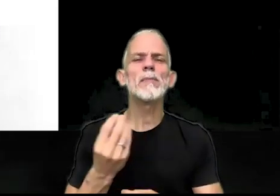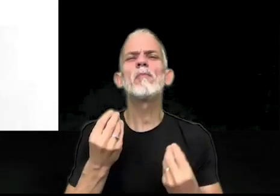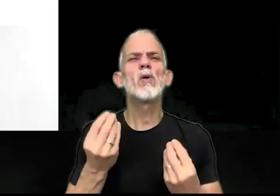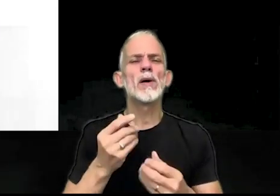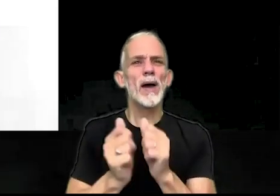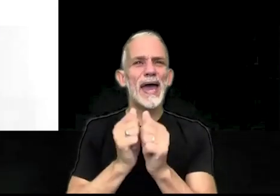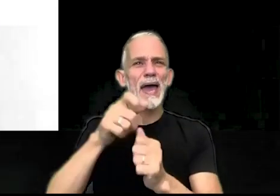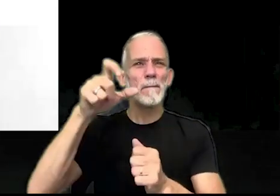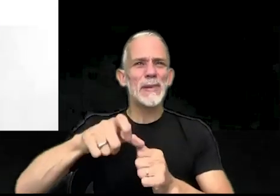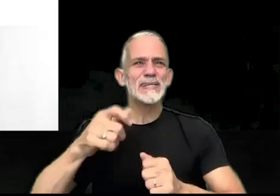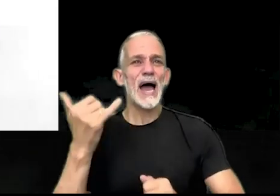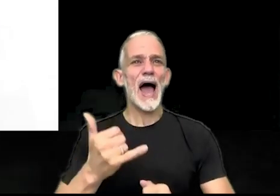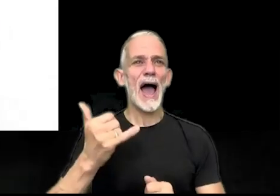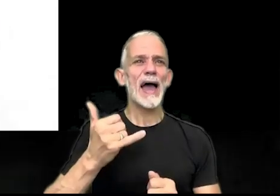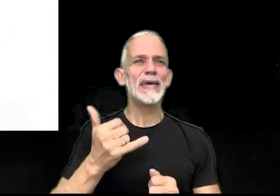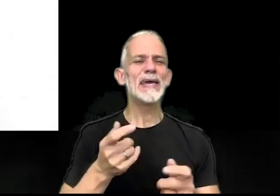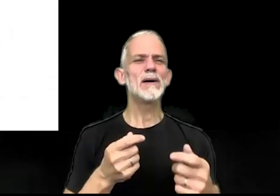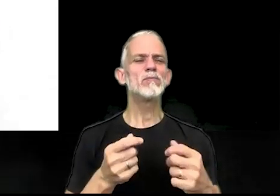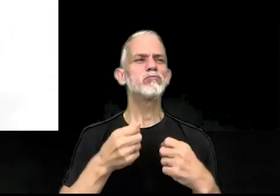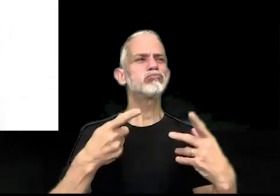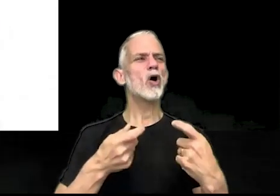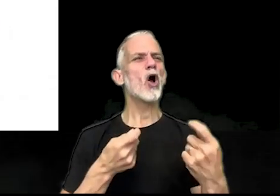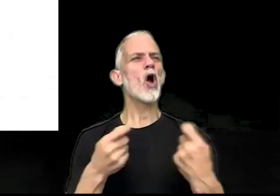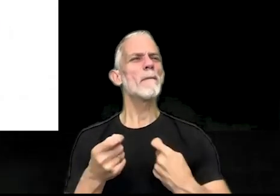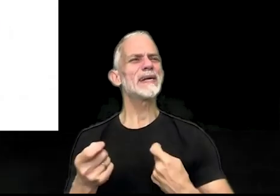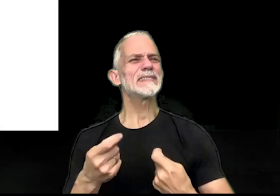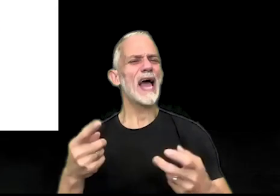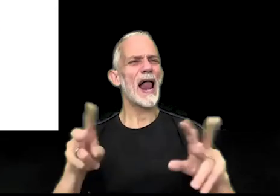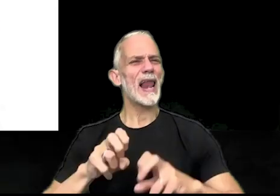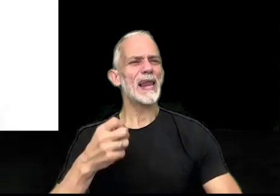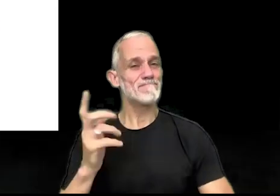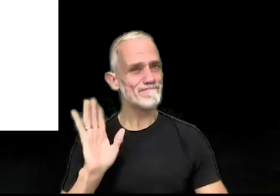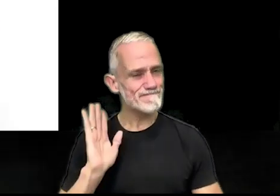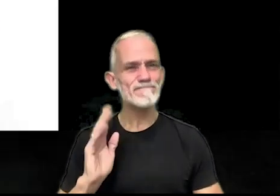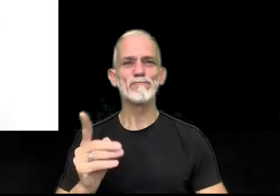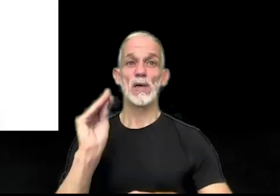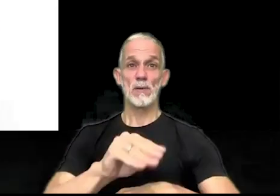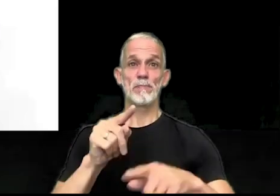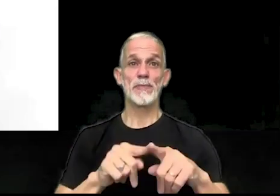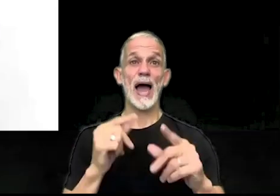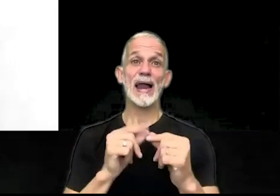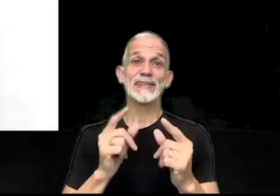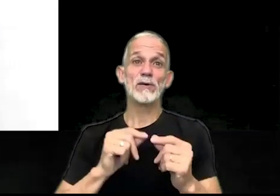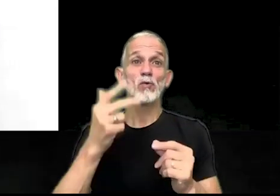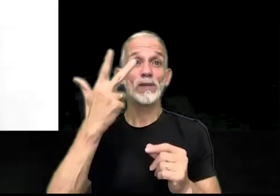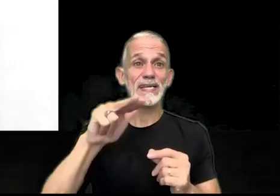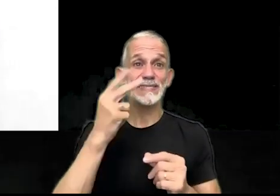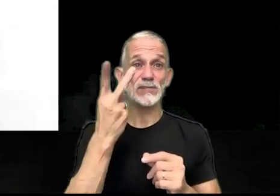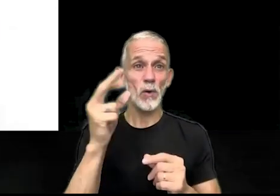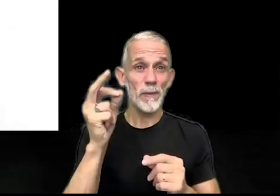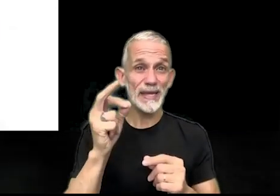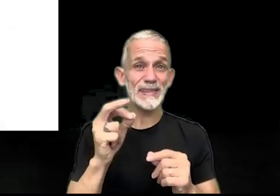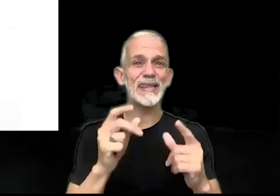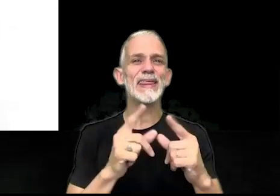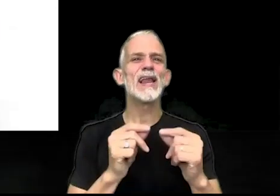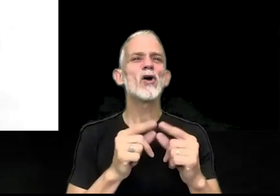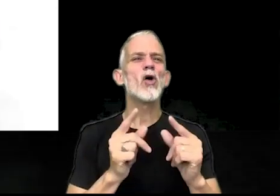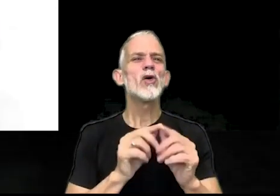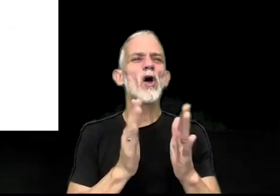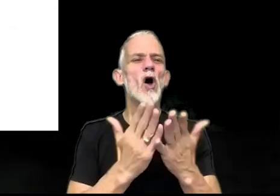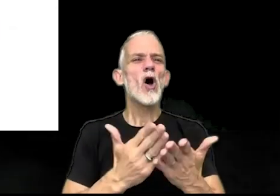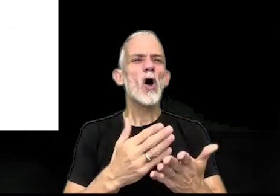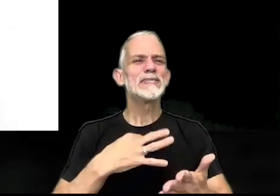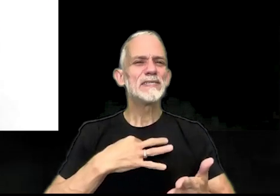cuando hay explotación comercial. Eso se define con el artículo 320 del Código Civil